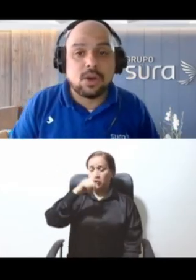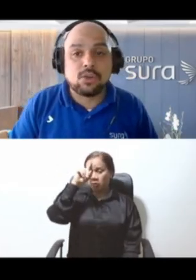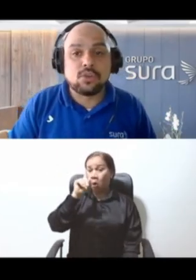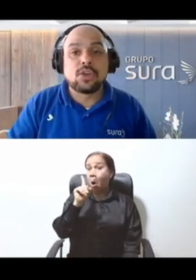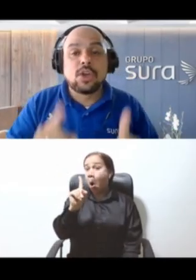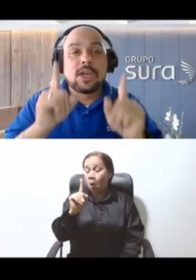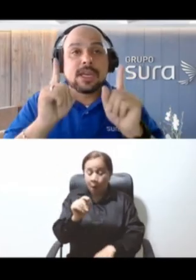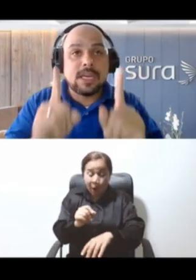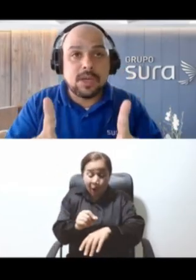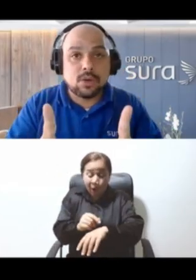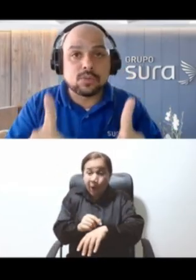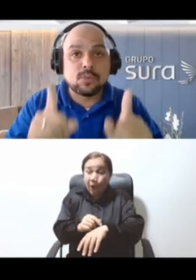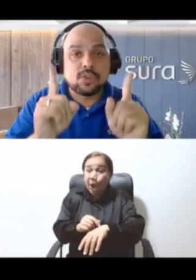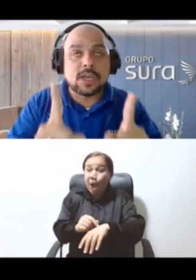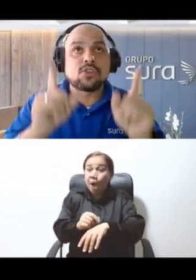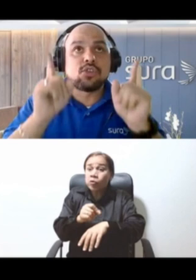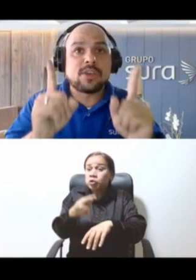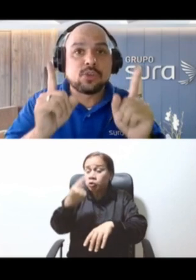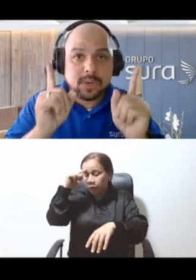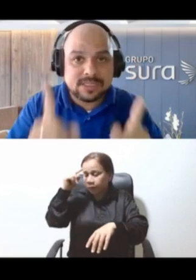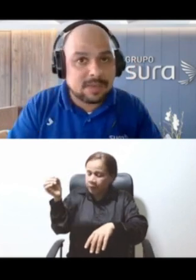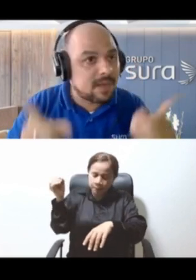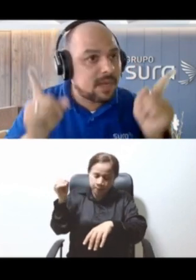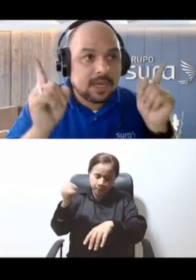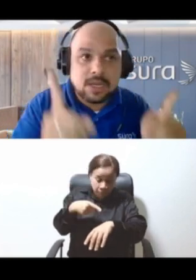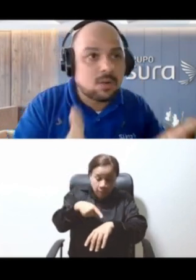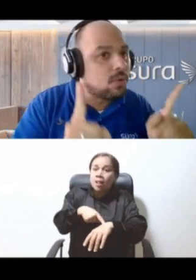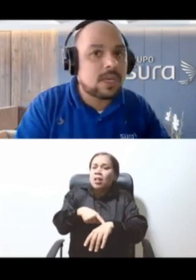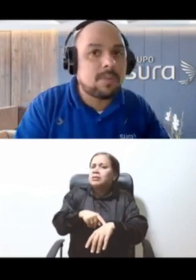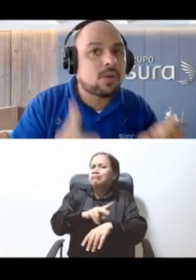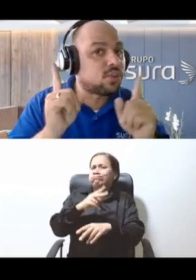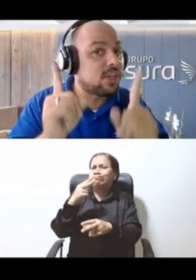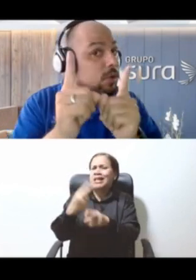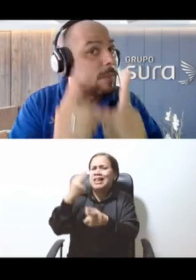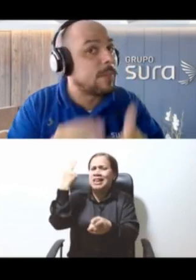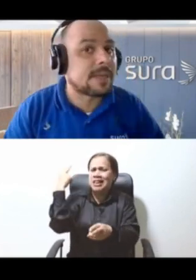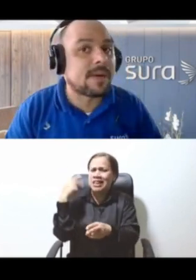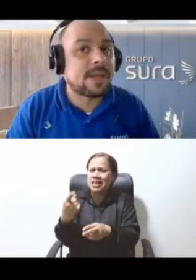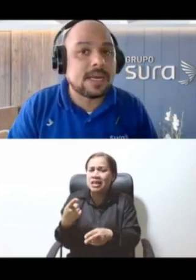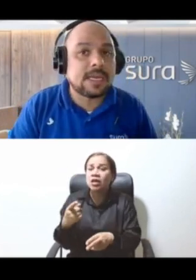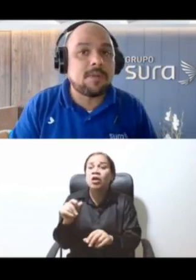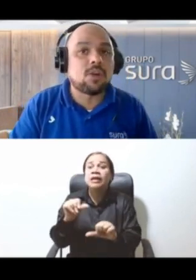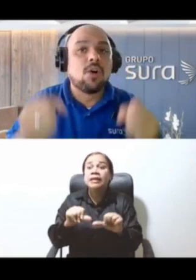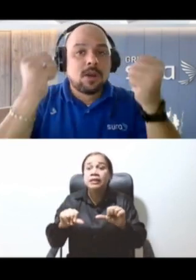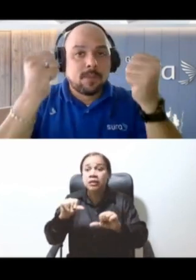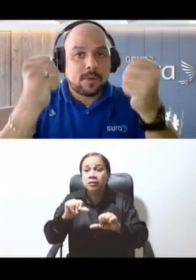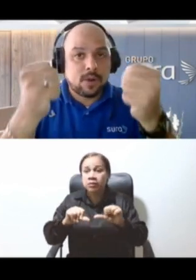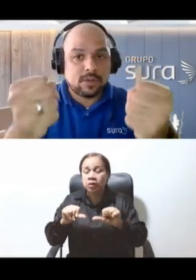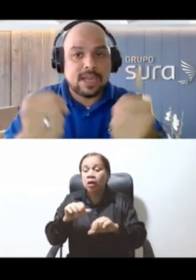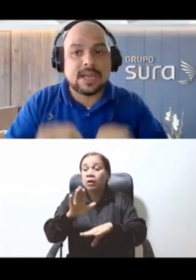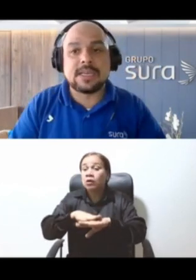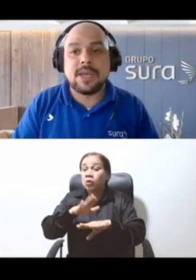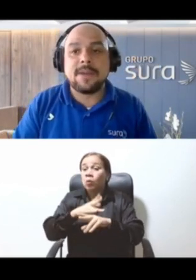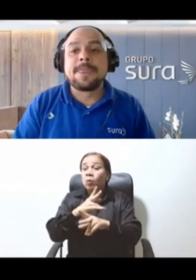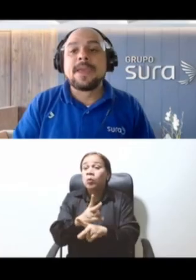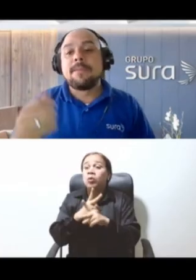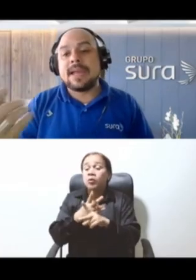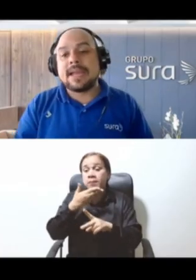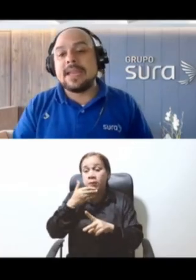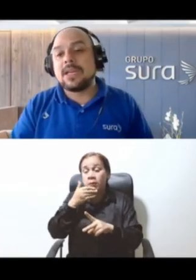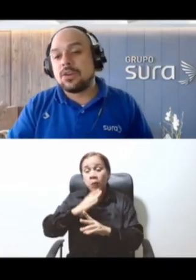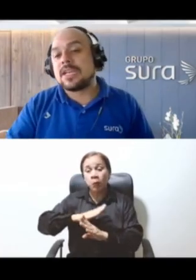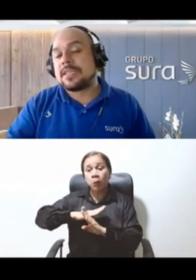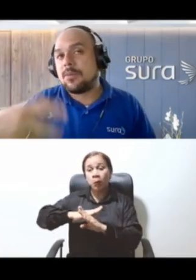muy peligrosos. Químicos, muchachos, no me subestimen ningún químico. Si en su empresa manejan químico, protéjase